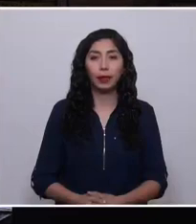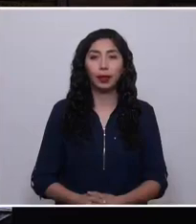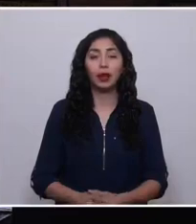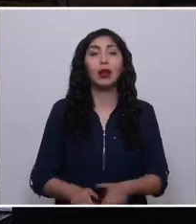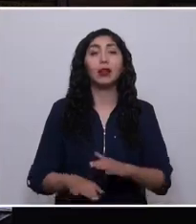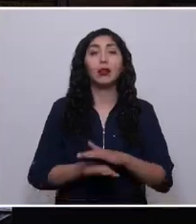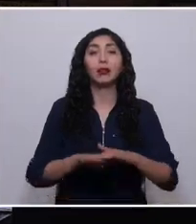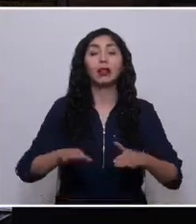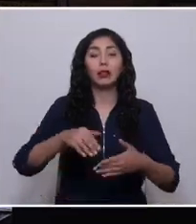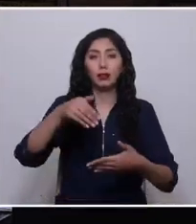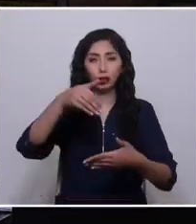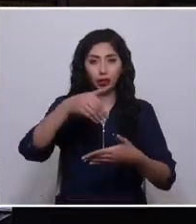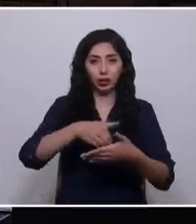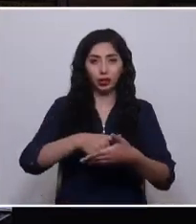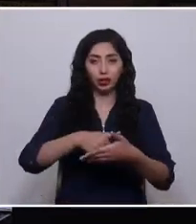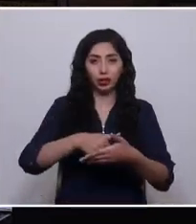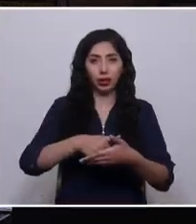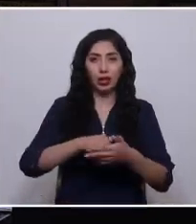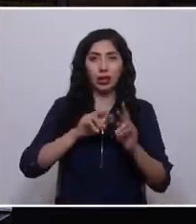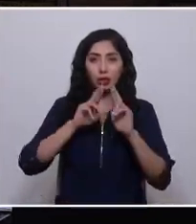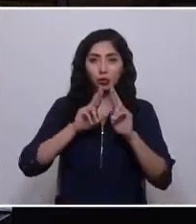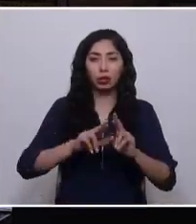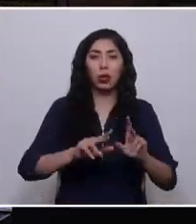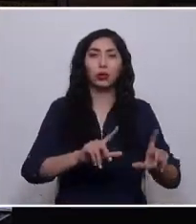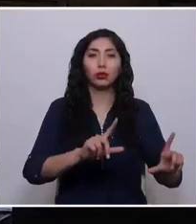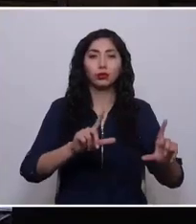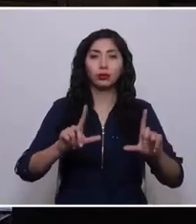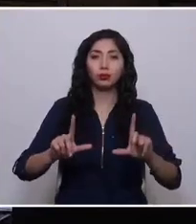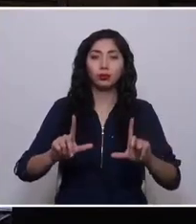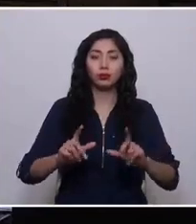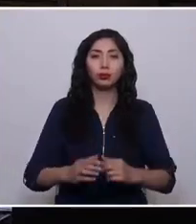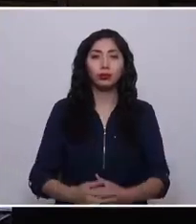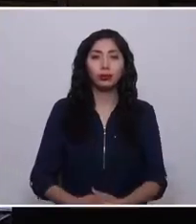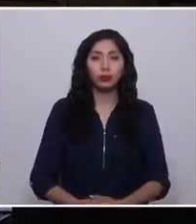Finalizada la votación, resultado de la votación.